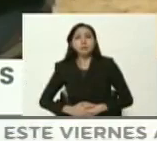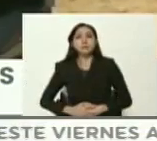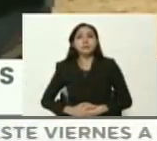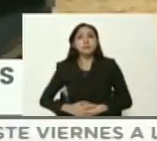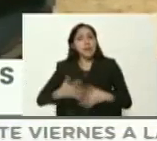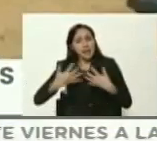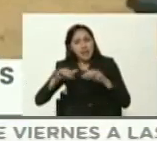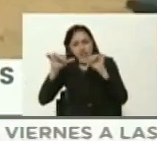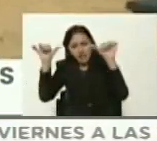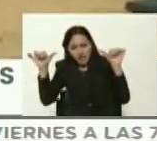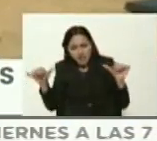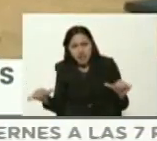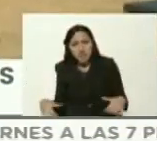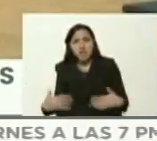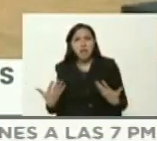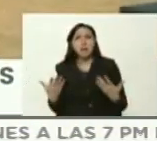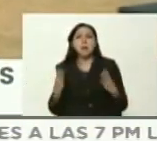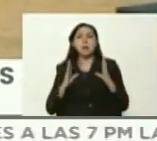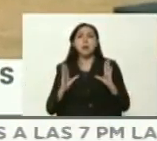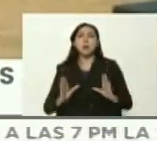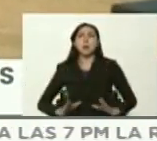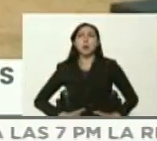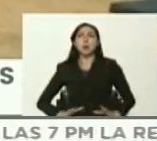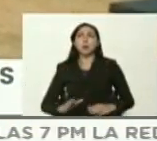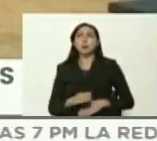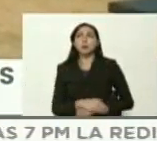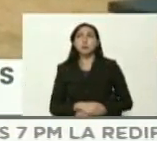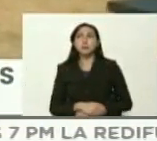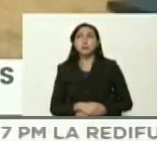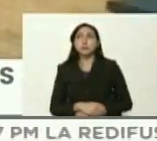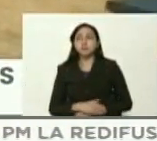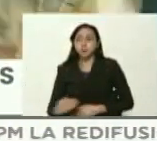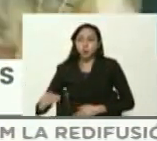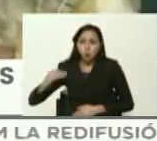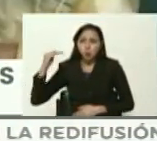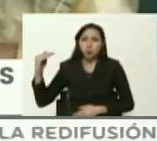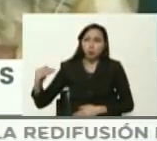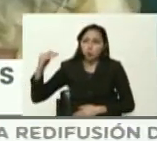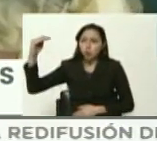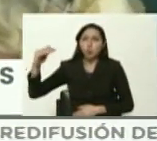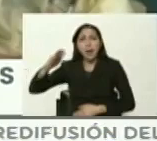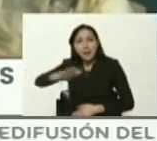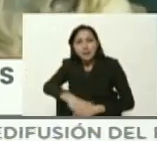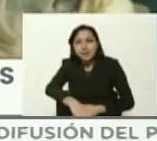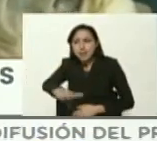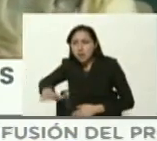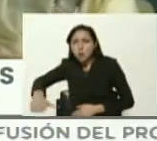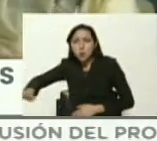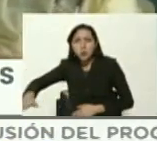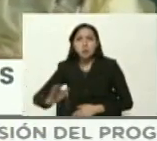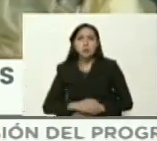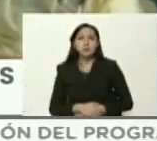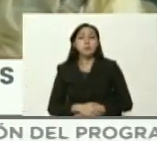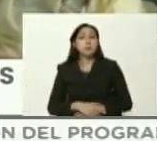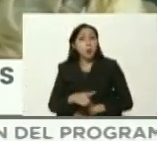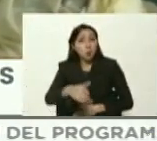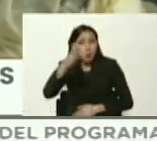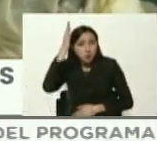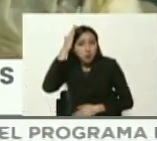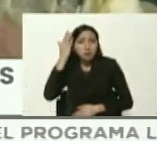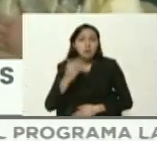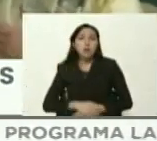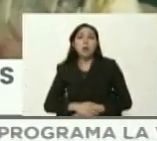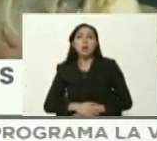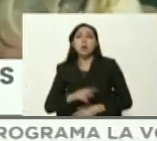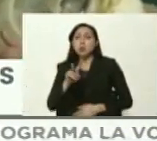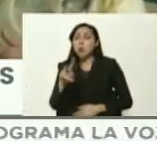ver mucho con el crecimiento real del niño. ¿Sabe que cuando apenas se tienen los 2 o 3